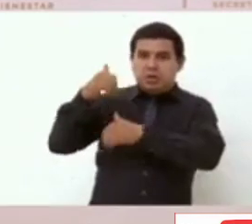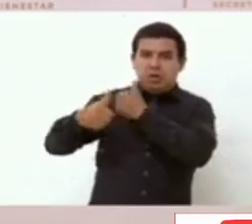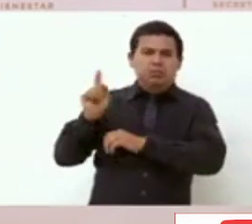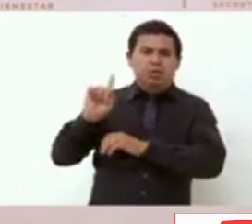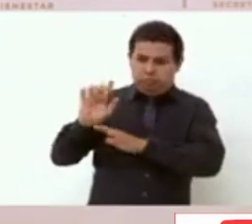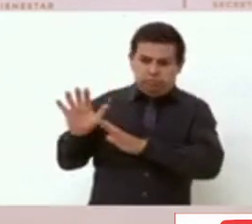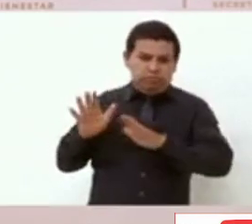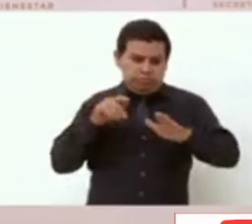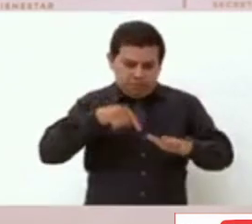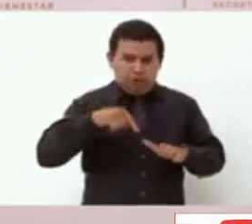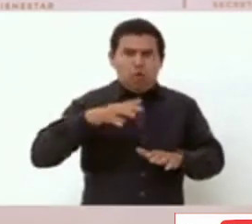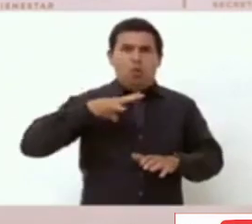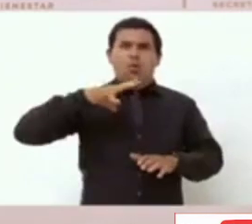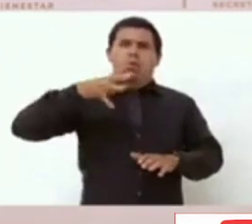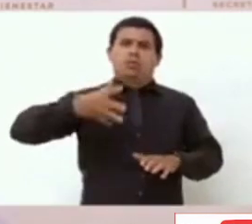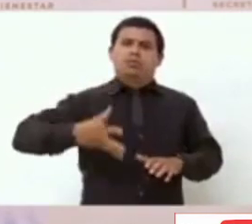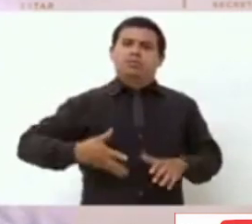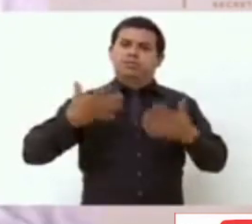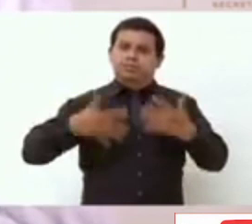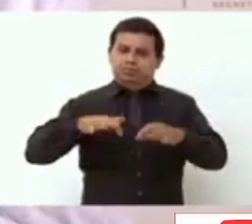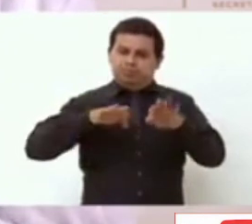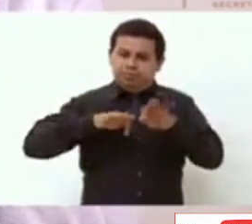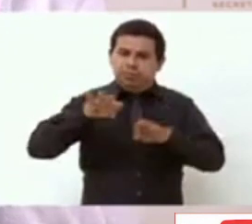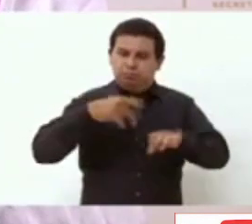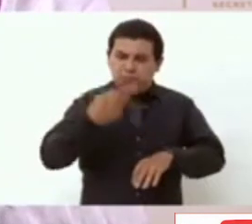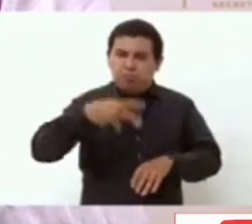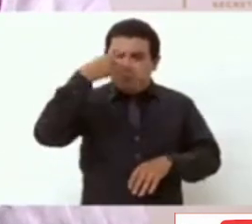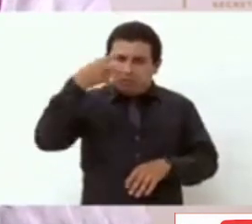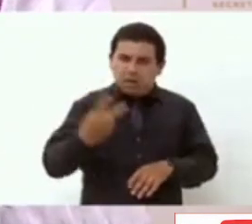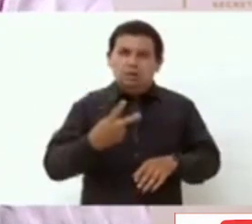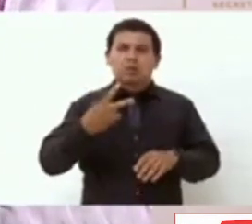Es un orgullo de la